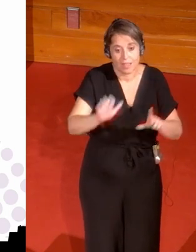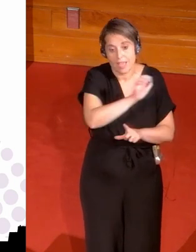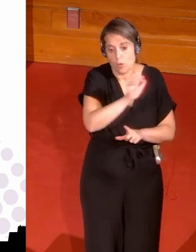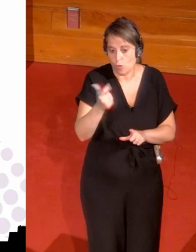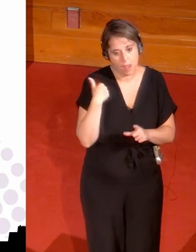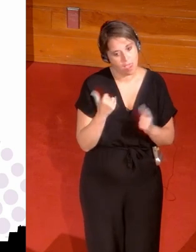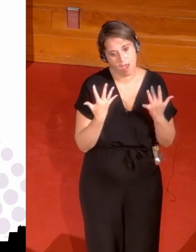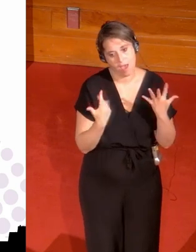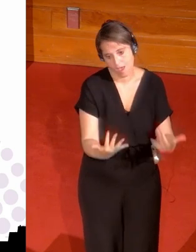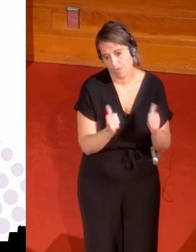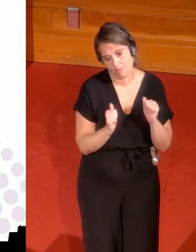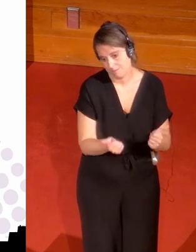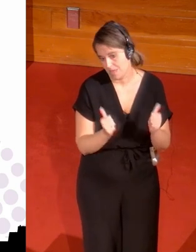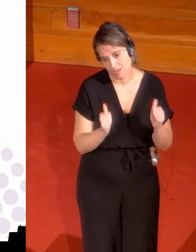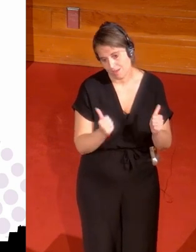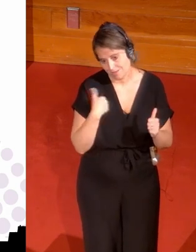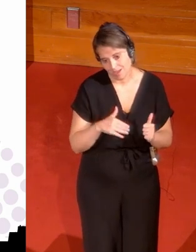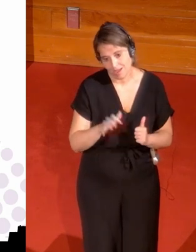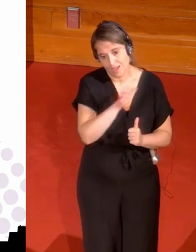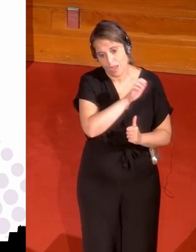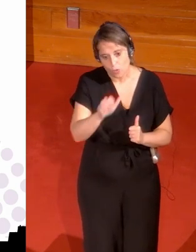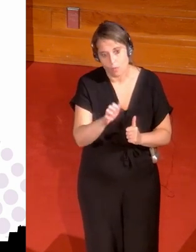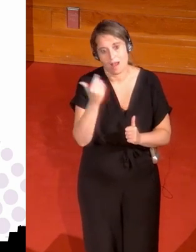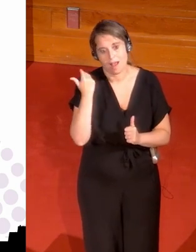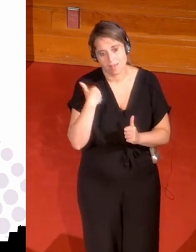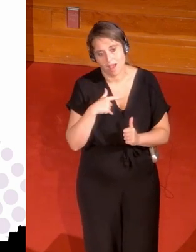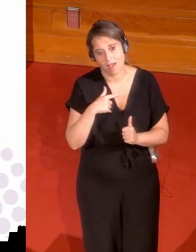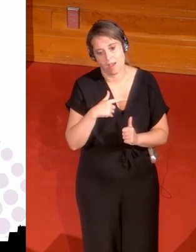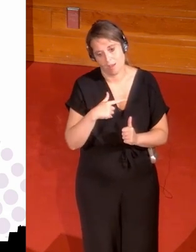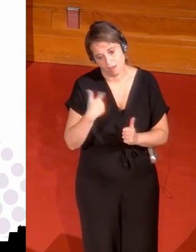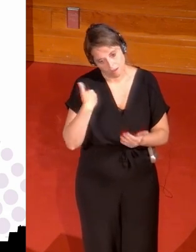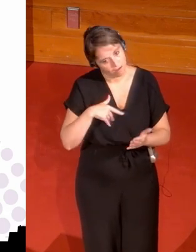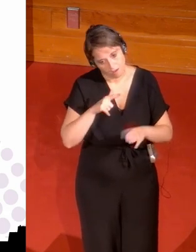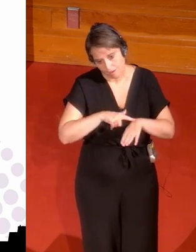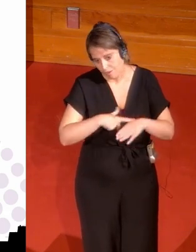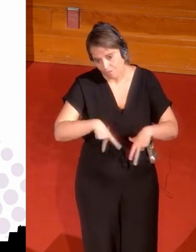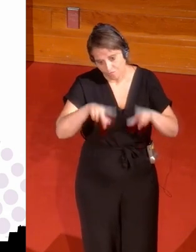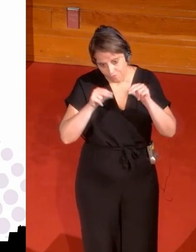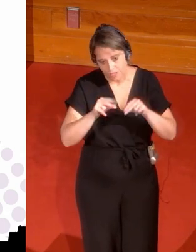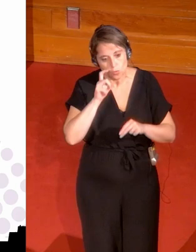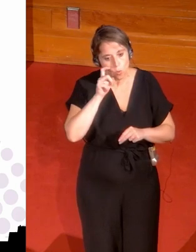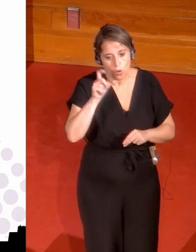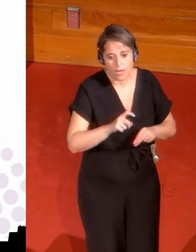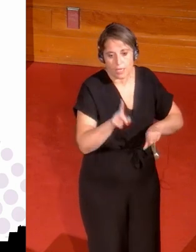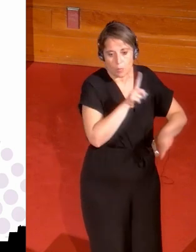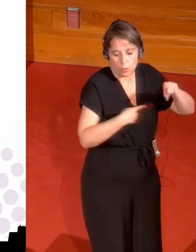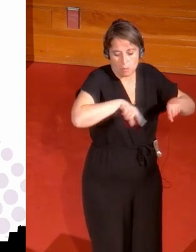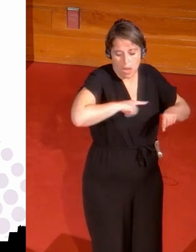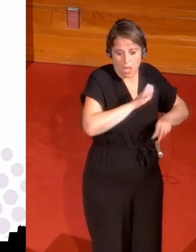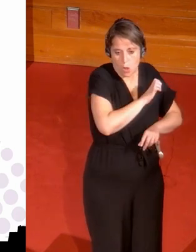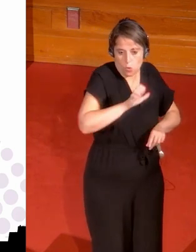pongamos las pilas que ya vale de que Estados Unidos tenga que estar y que eso de Ucrania es un problema nuestro eso es